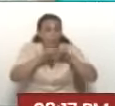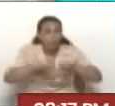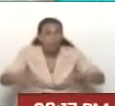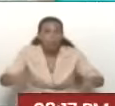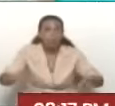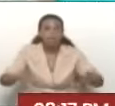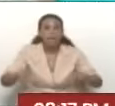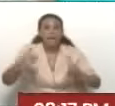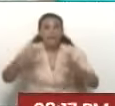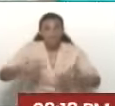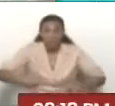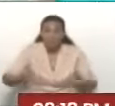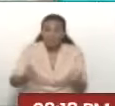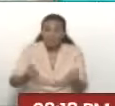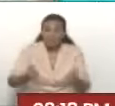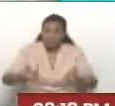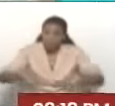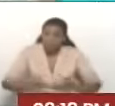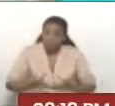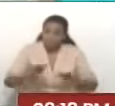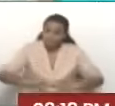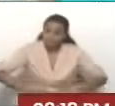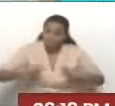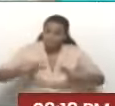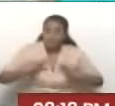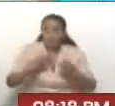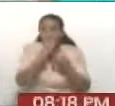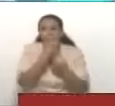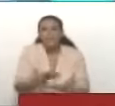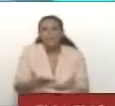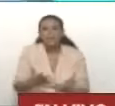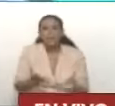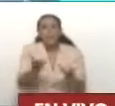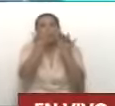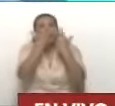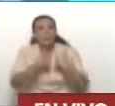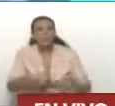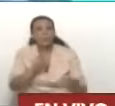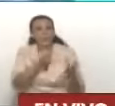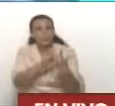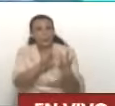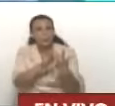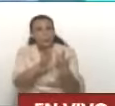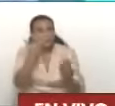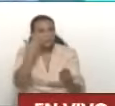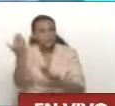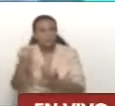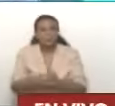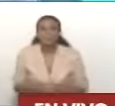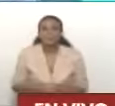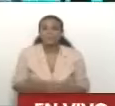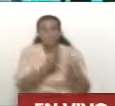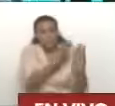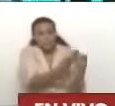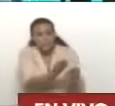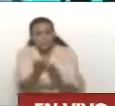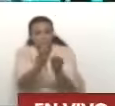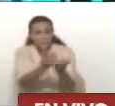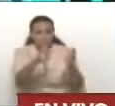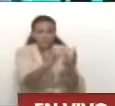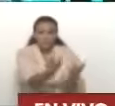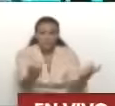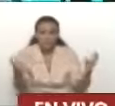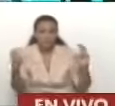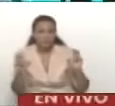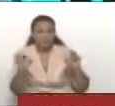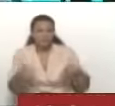diversifica nuestra vida. Bueno, ¿qué me cuenta? Ernesto Luna, vamos a recibir a este joven